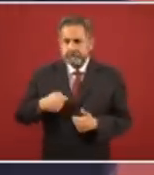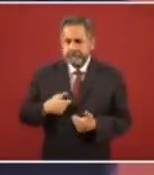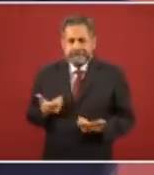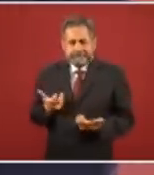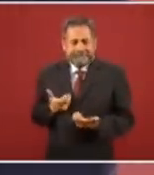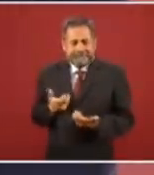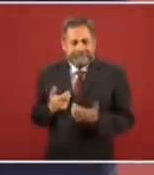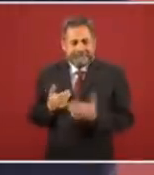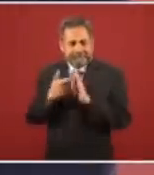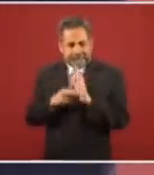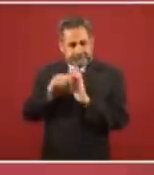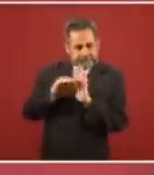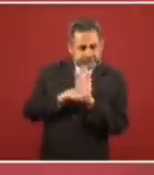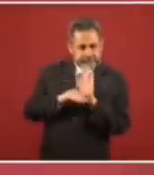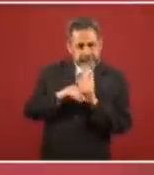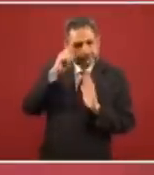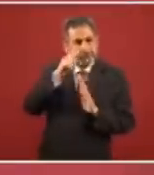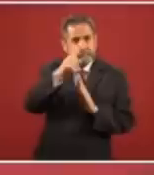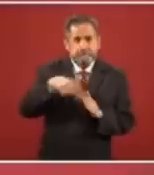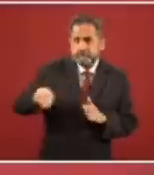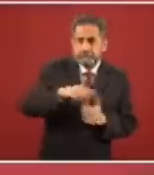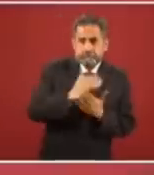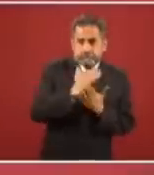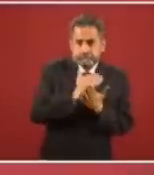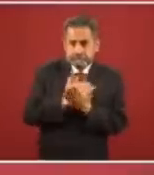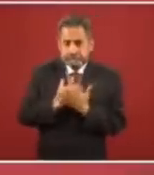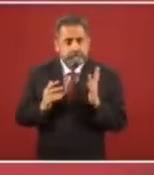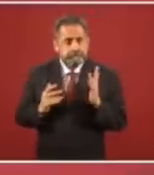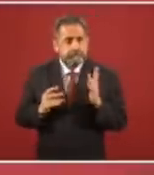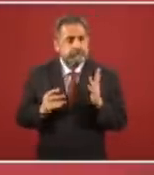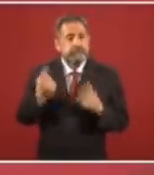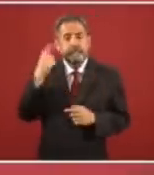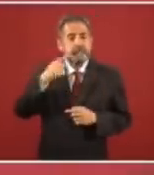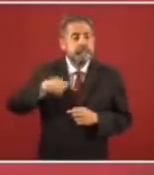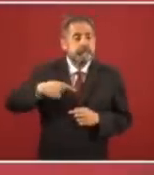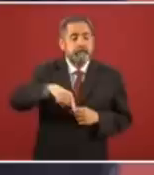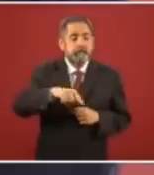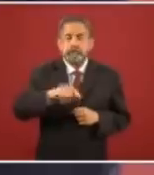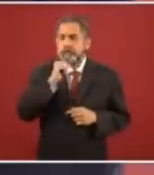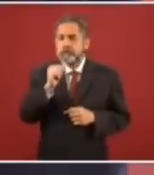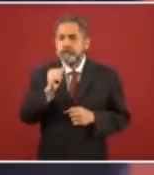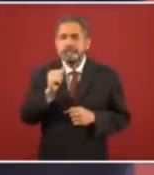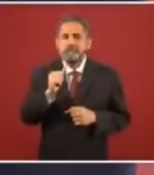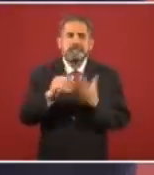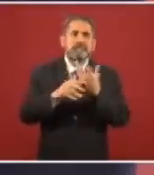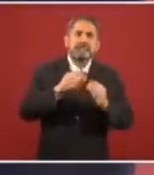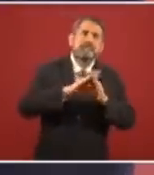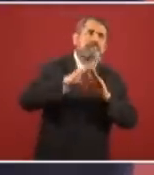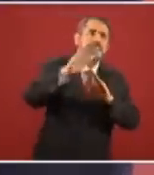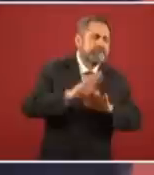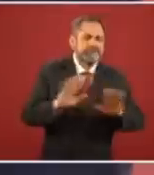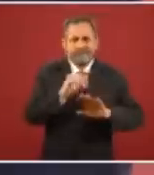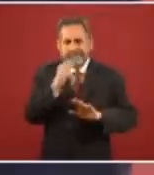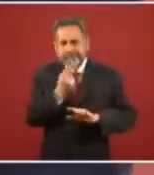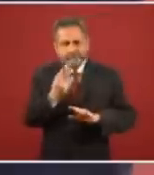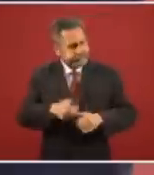haciendo para que la gente no se vea en la necesidad de